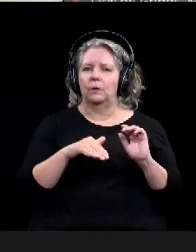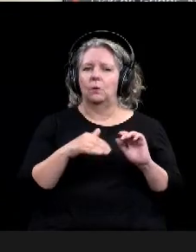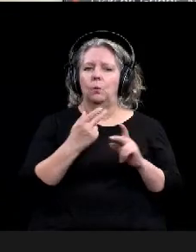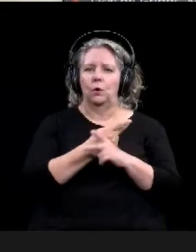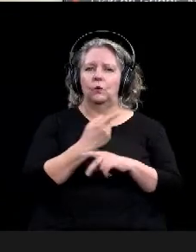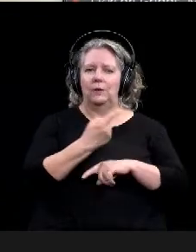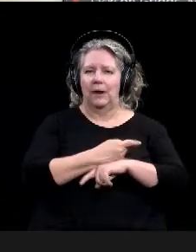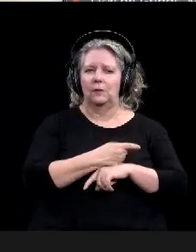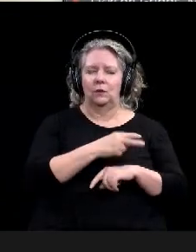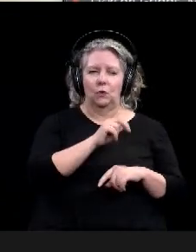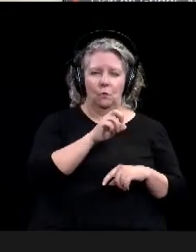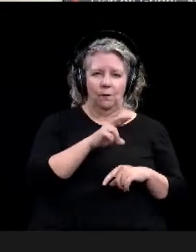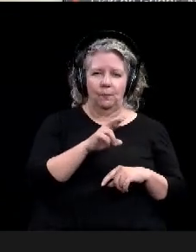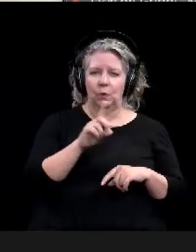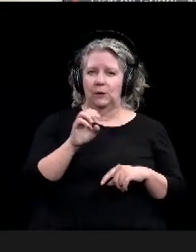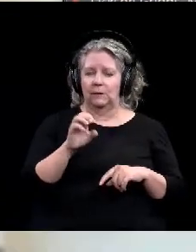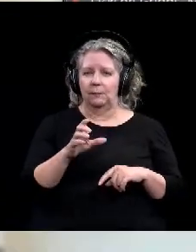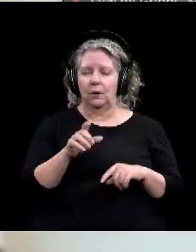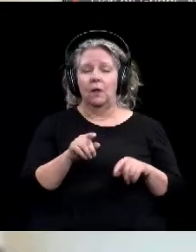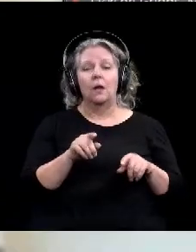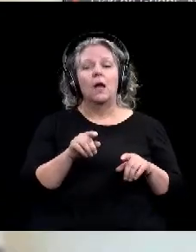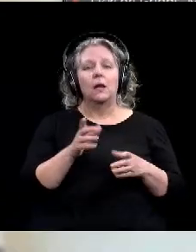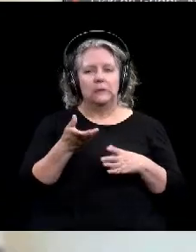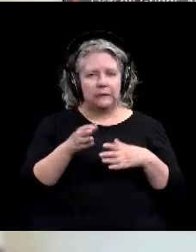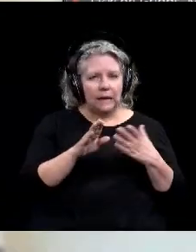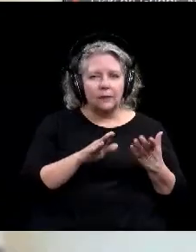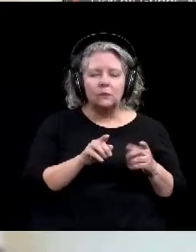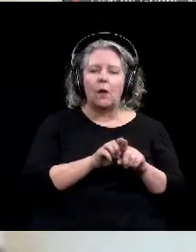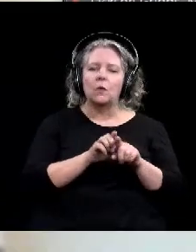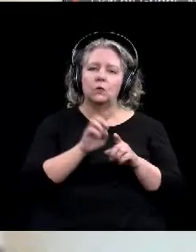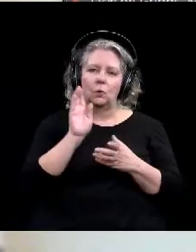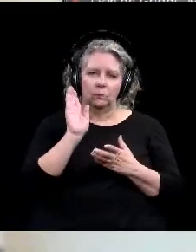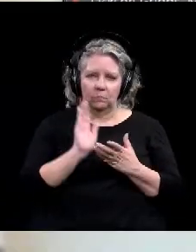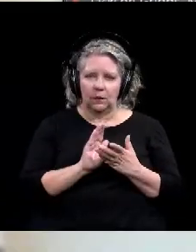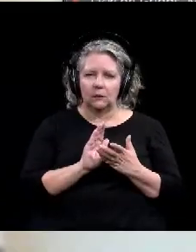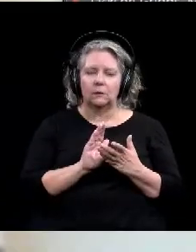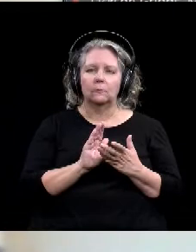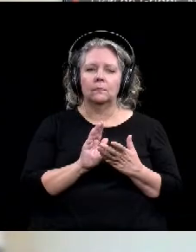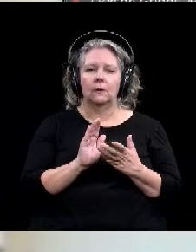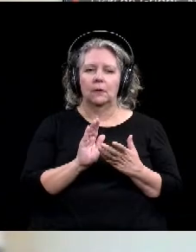números se les ha dado de comer como